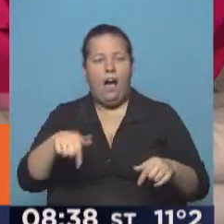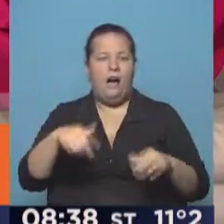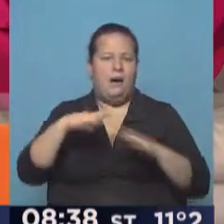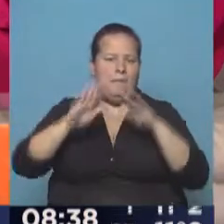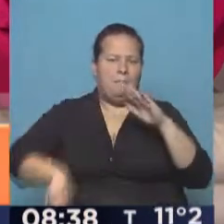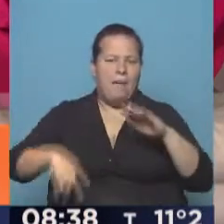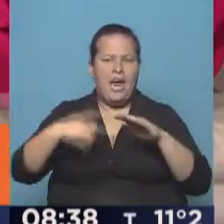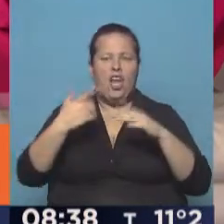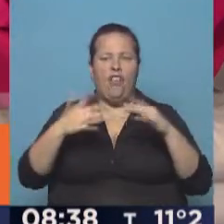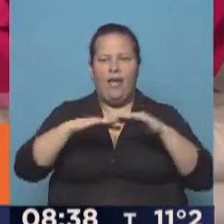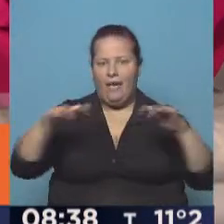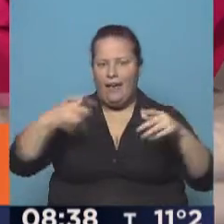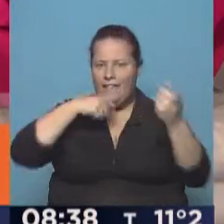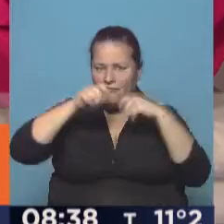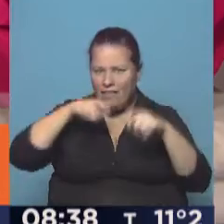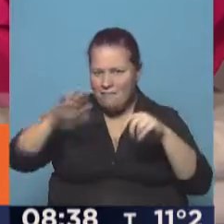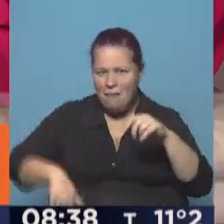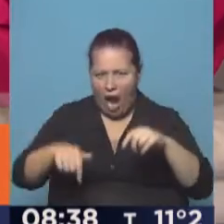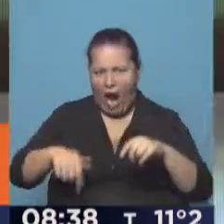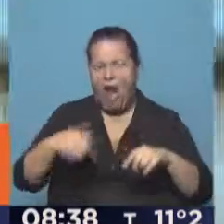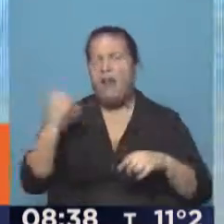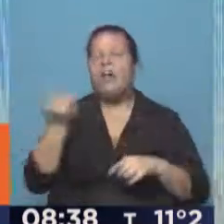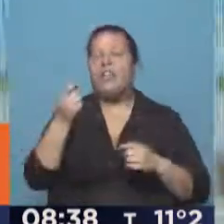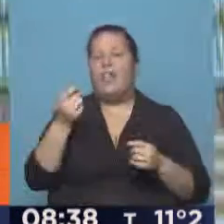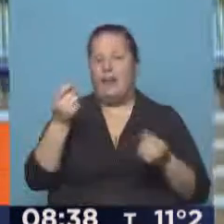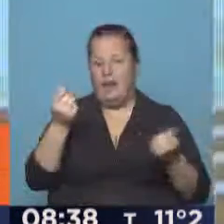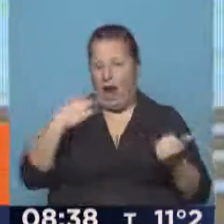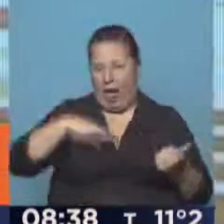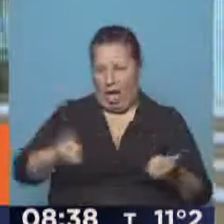por debajo de la línea de flotación y lo que hace es comerte